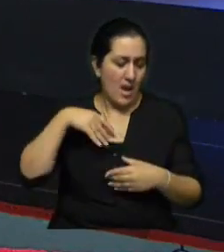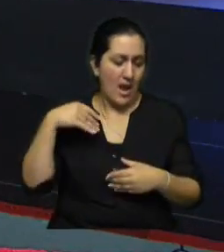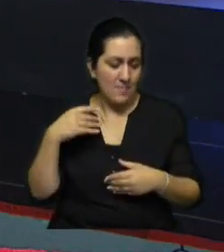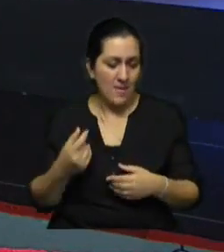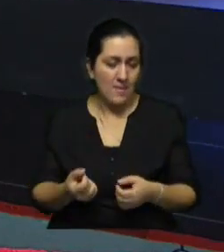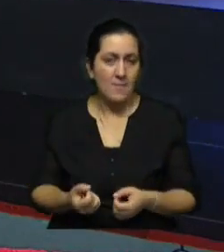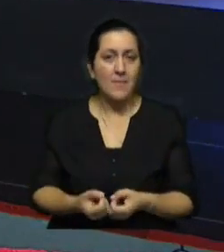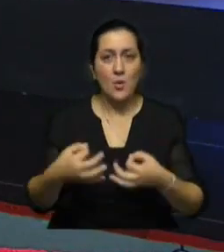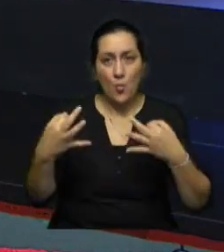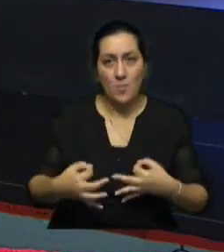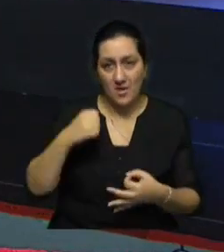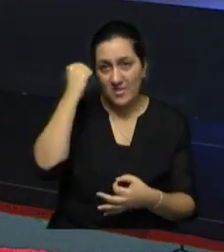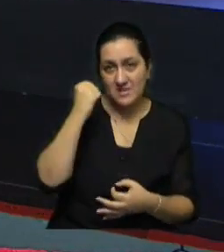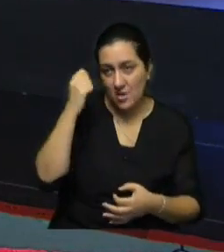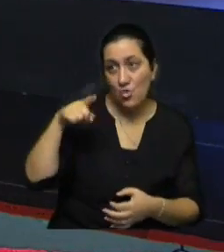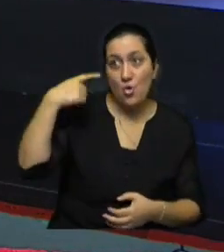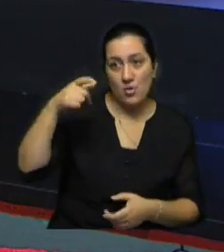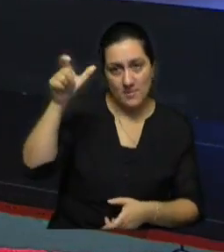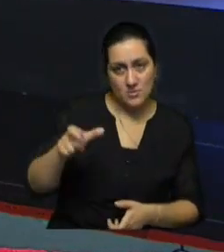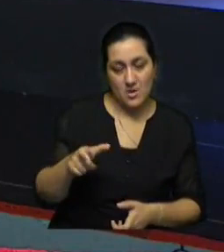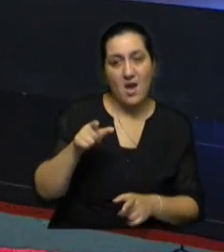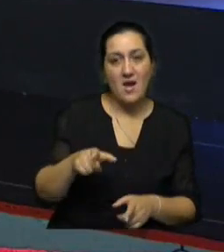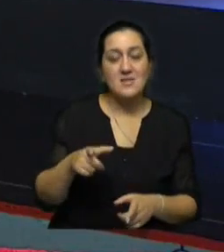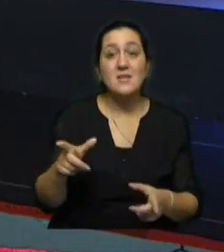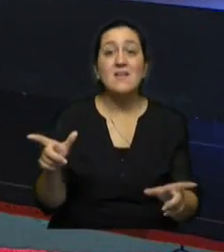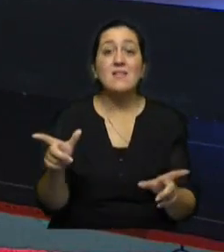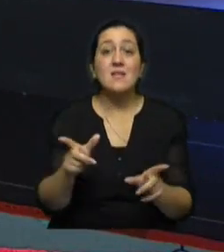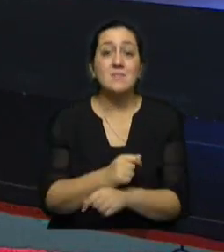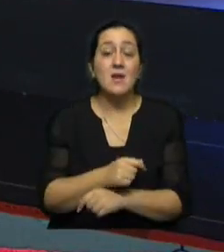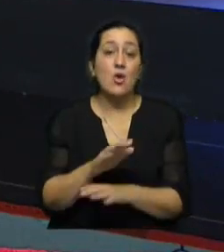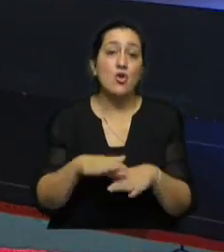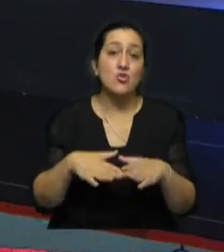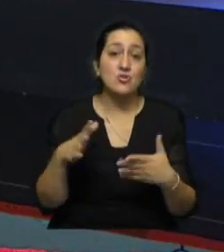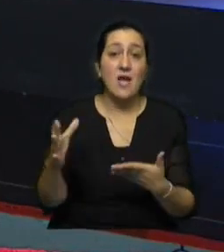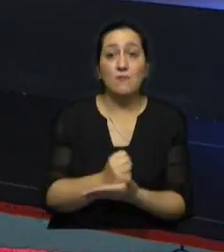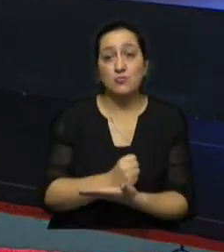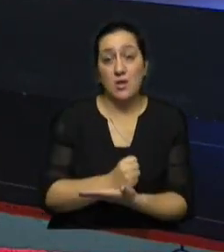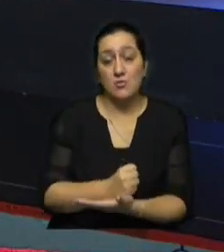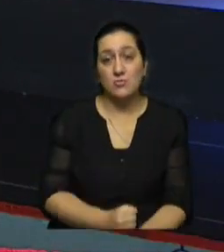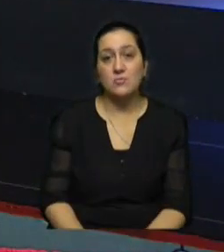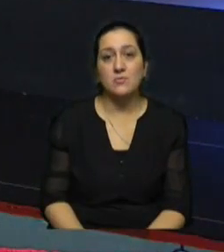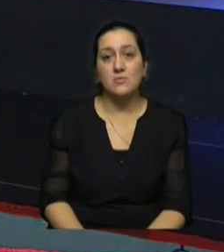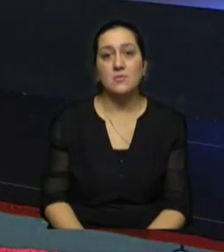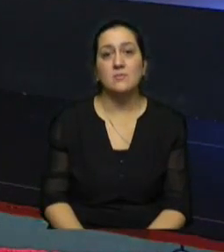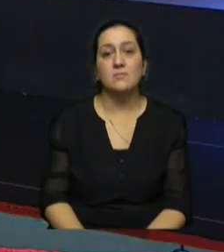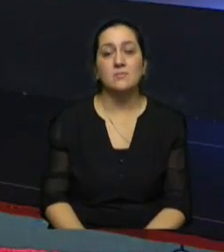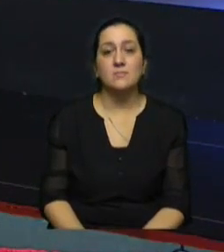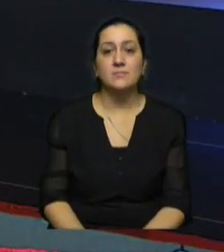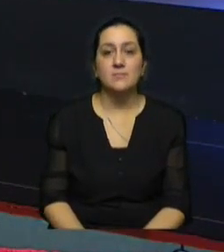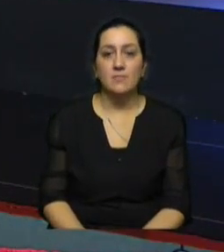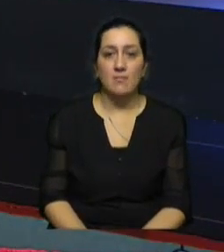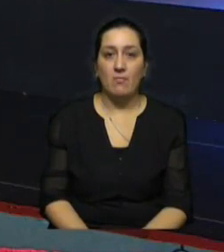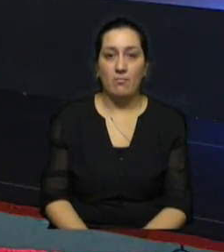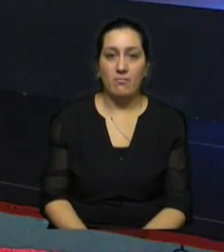otros. Ahí recién se va a terminar los niños explotados sexualmente. Parece que todavía no desperté.